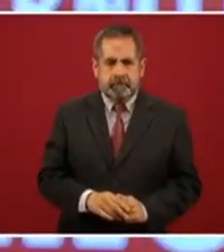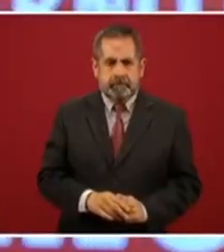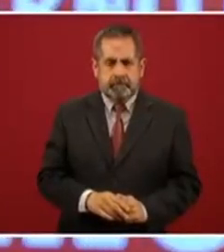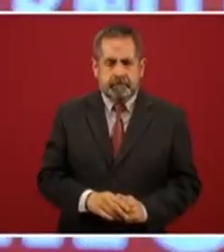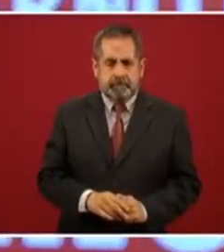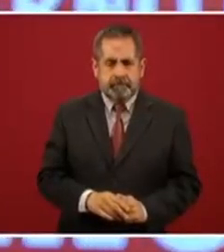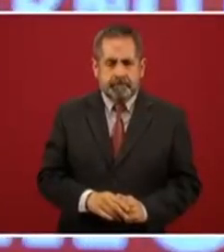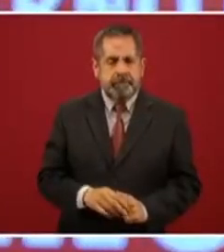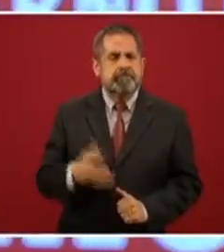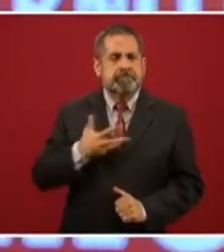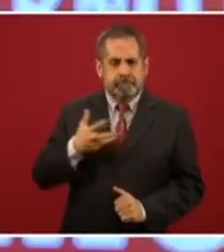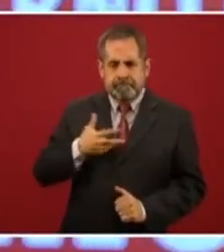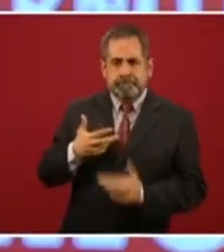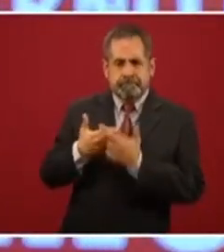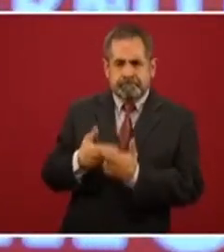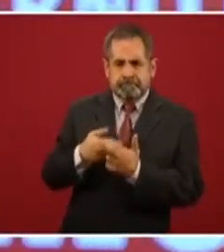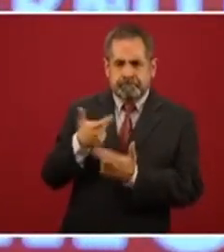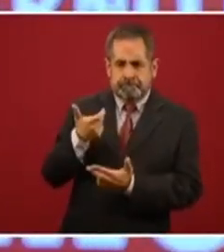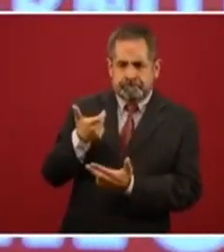Tenemos recursos